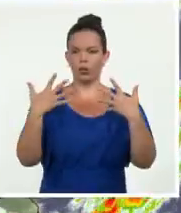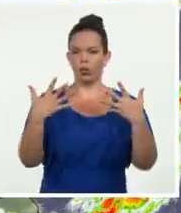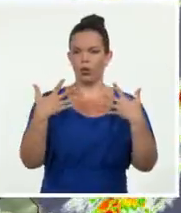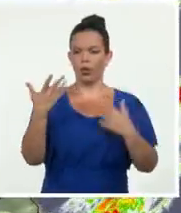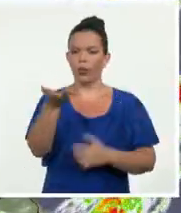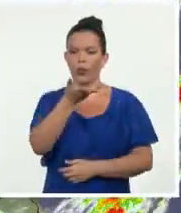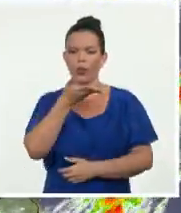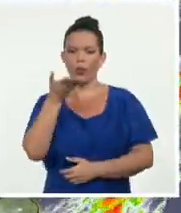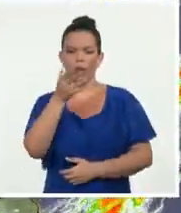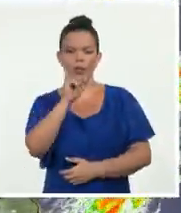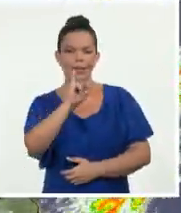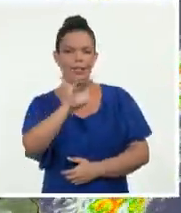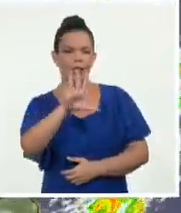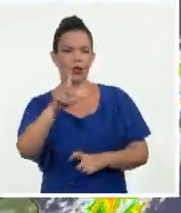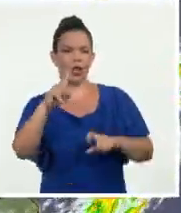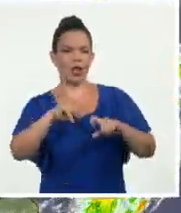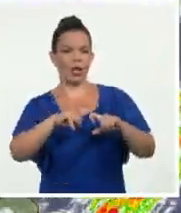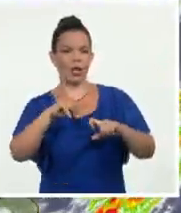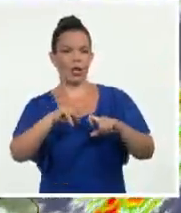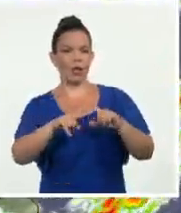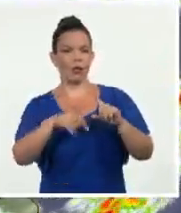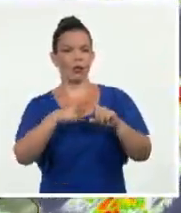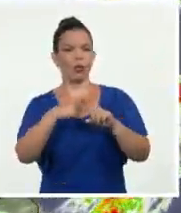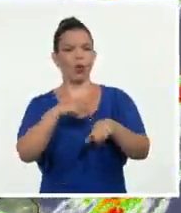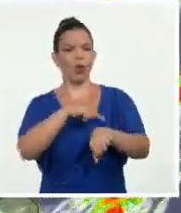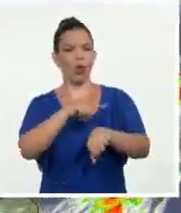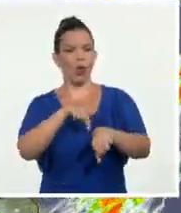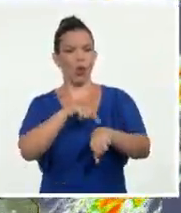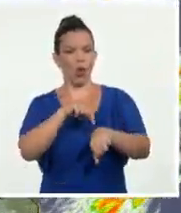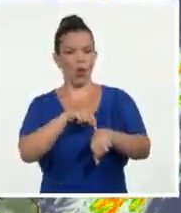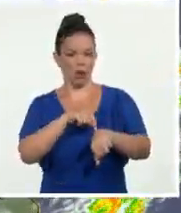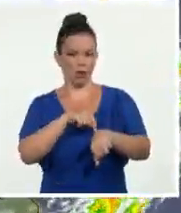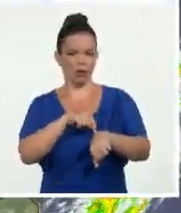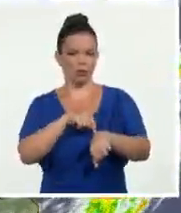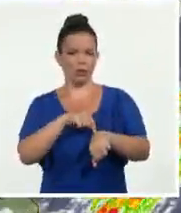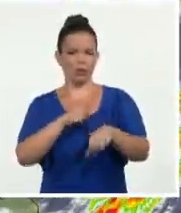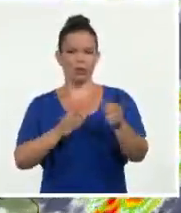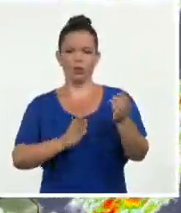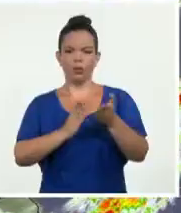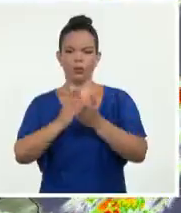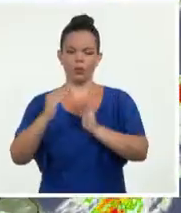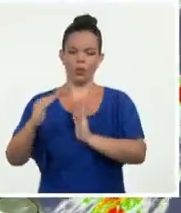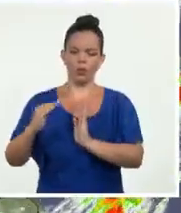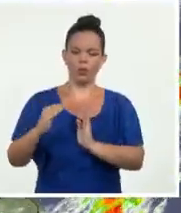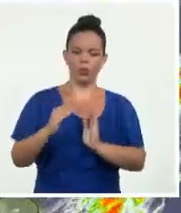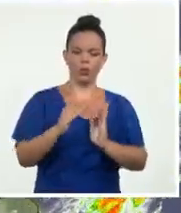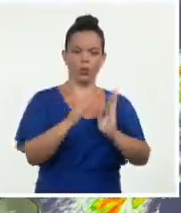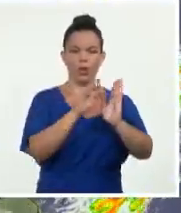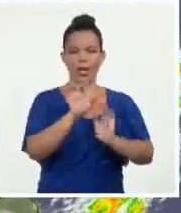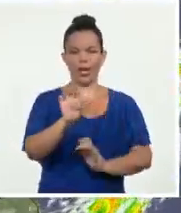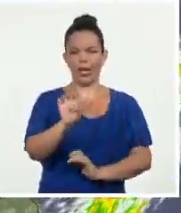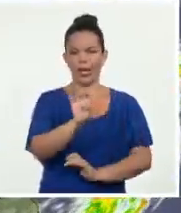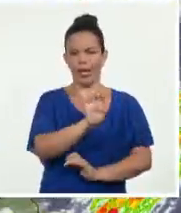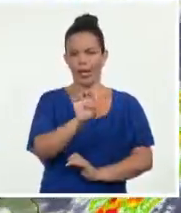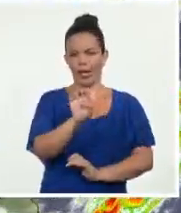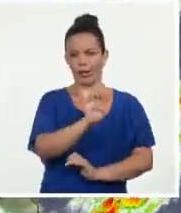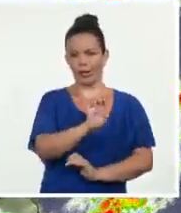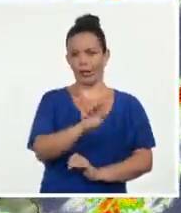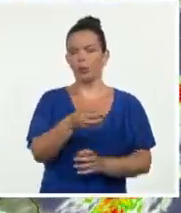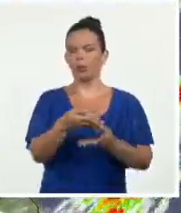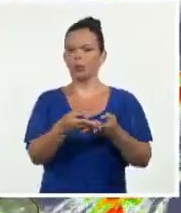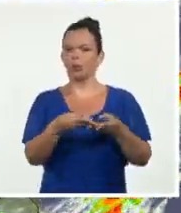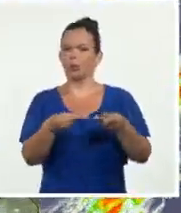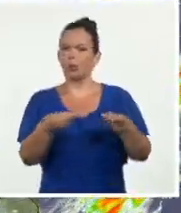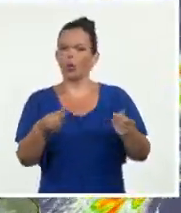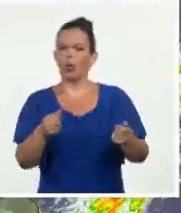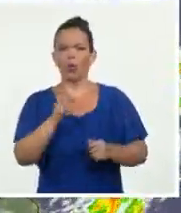kilómetros por hora con rachas superiores moviéndose con un rumbo próximo hacia el este lentamente a unos 4 kilómetros por hora y al mediodía de